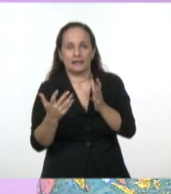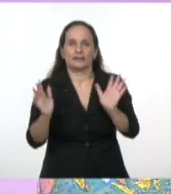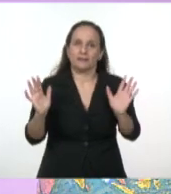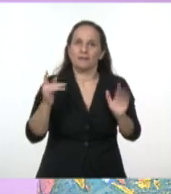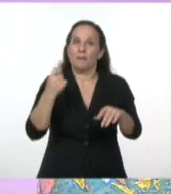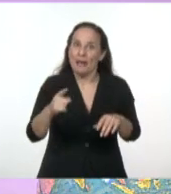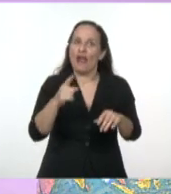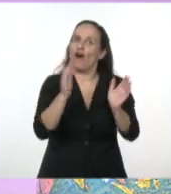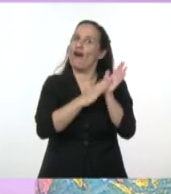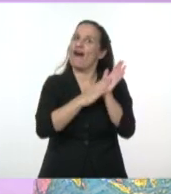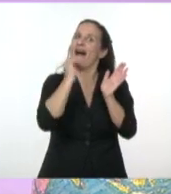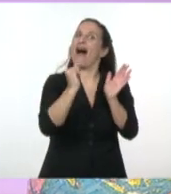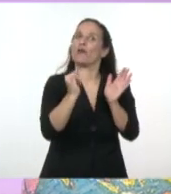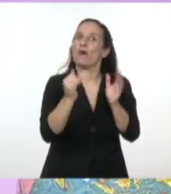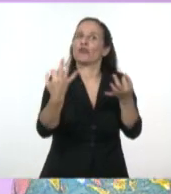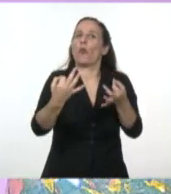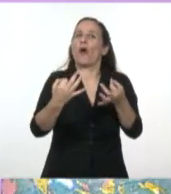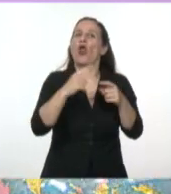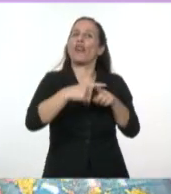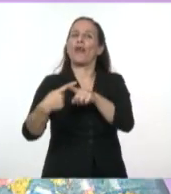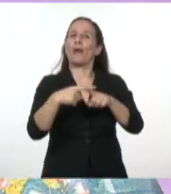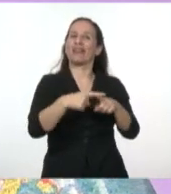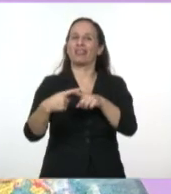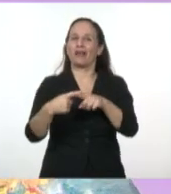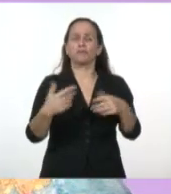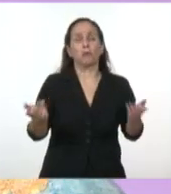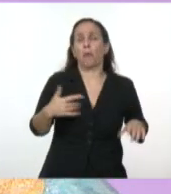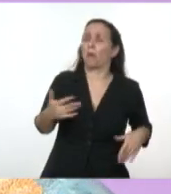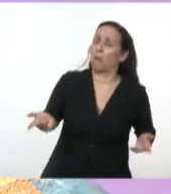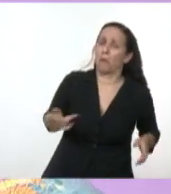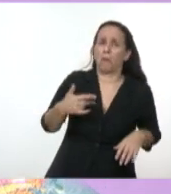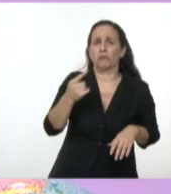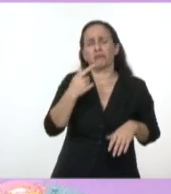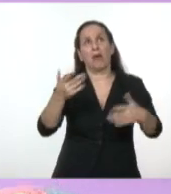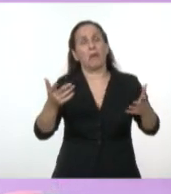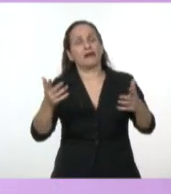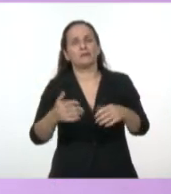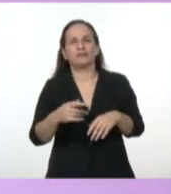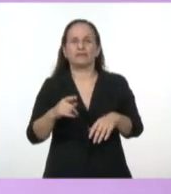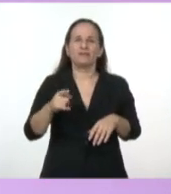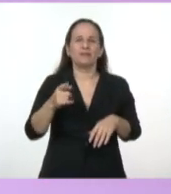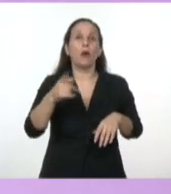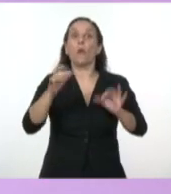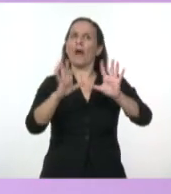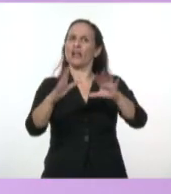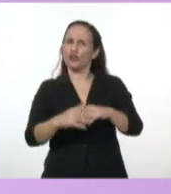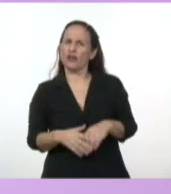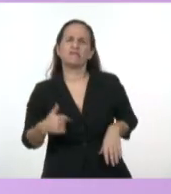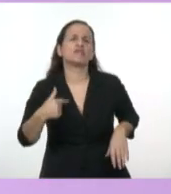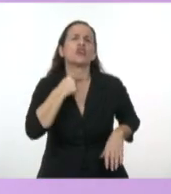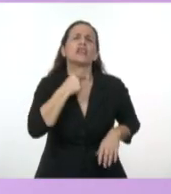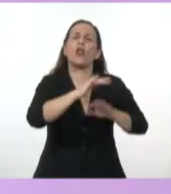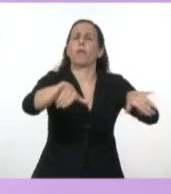con argumentos es como se puede debatir. Entonces, por ejemplo, uno dice, bueno, para mí, qué sé yo, bueno, o vamos a poner algo más sencillo, las vacaciones. Sí. Yo quiero ir a la